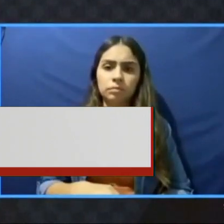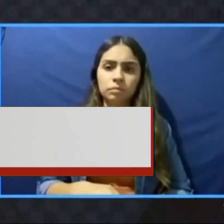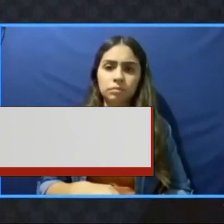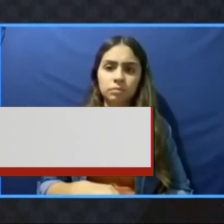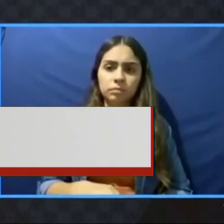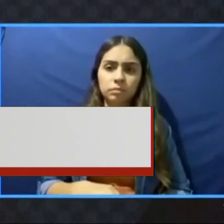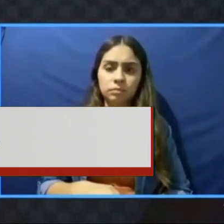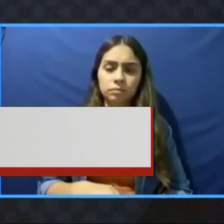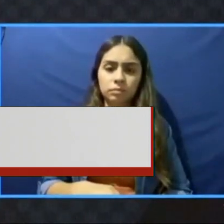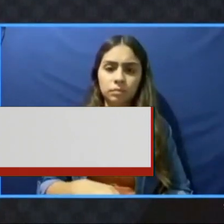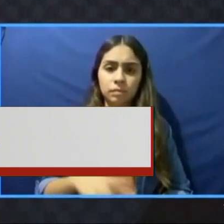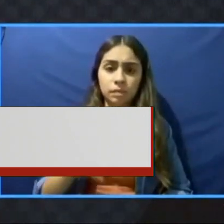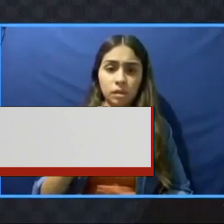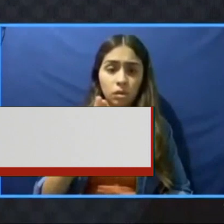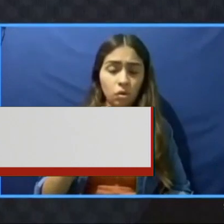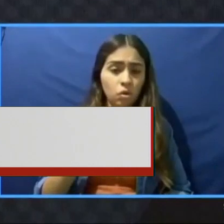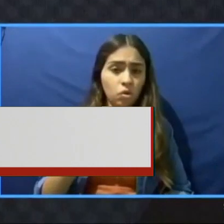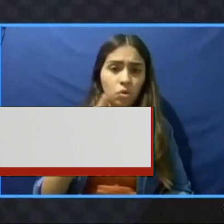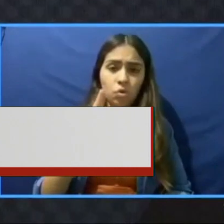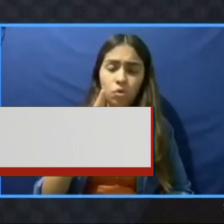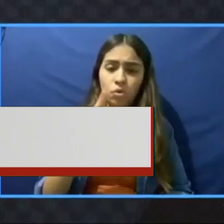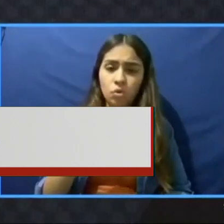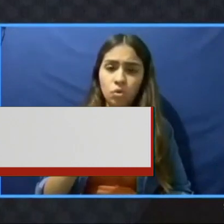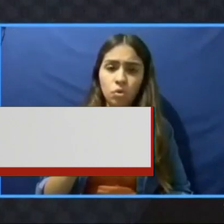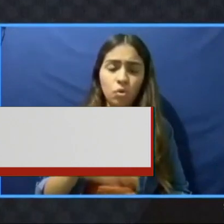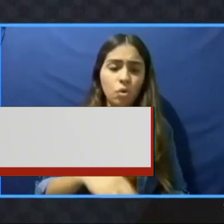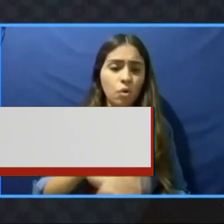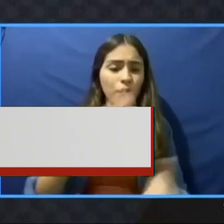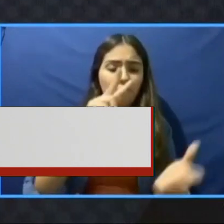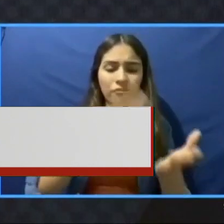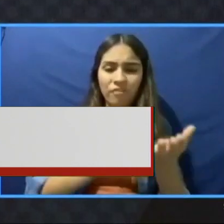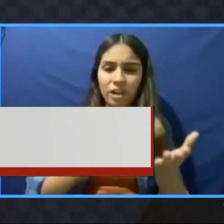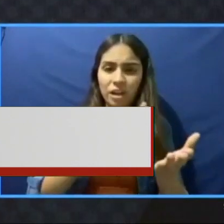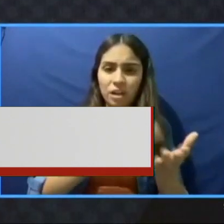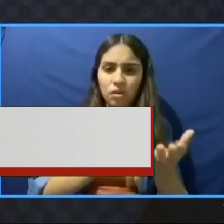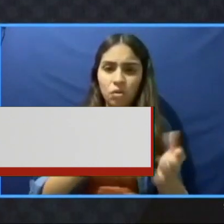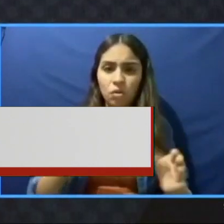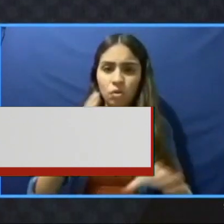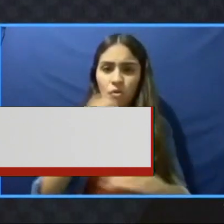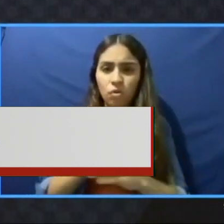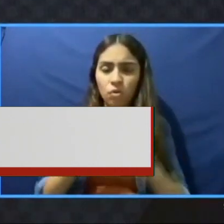aspectos muy importantes la jueza de este caso.